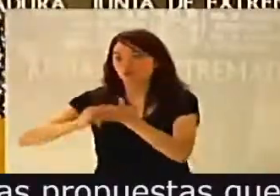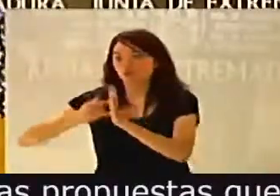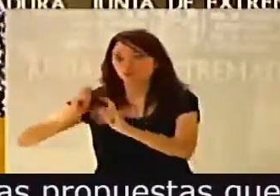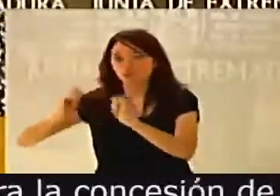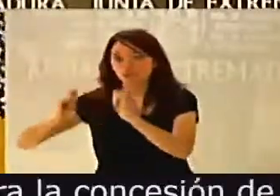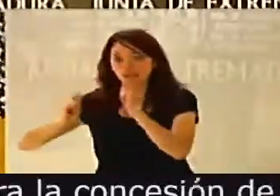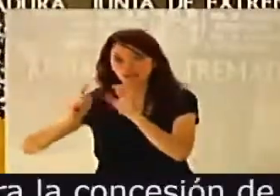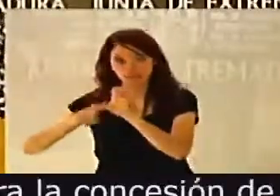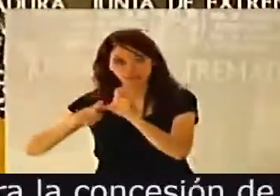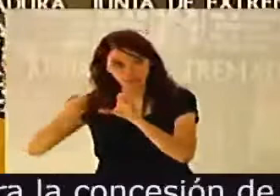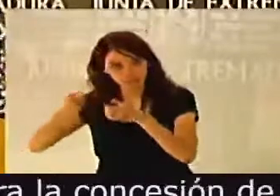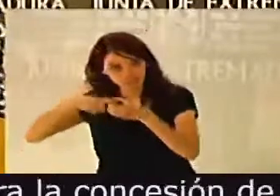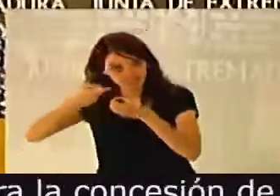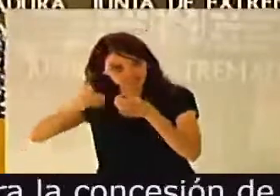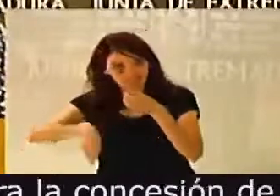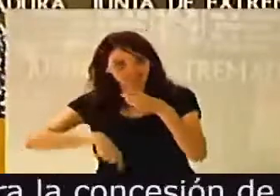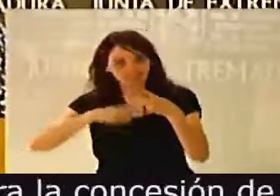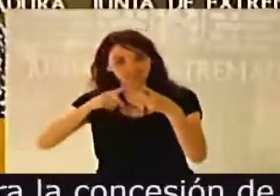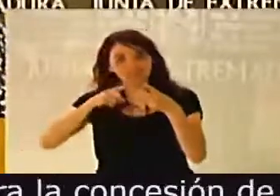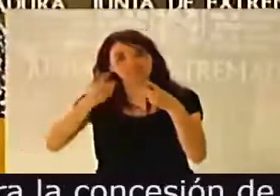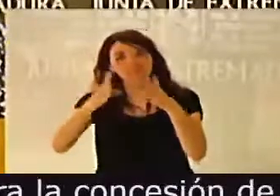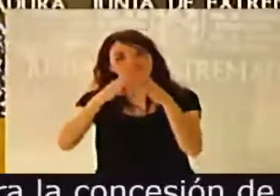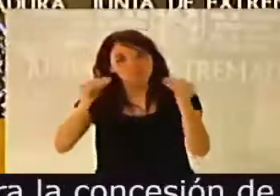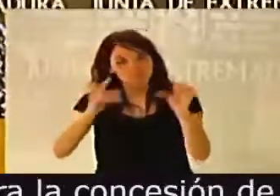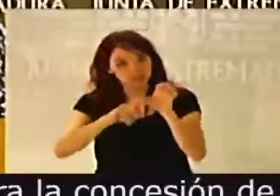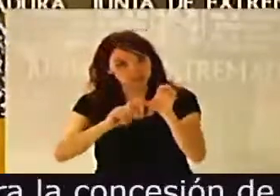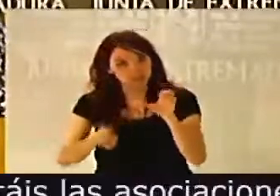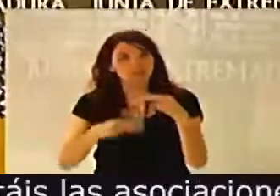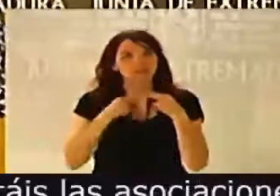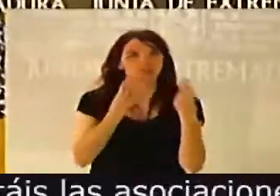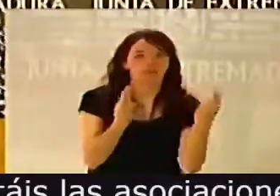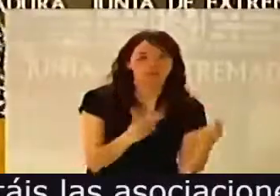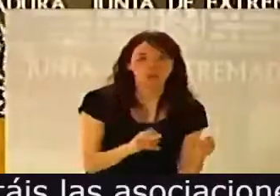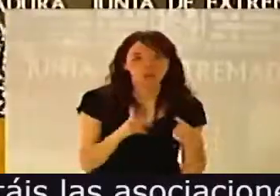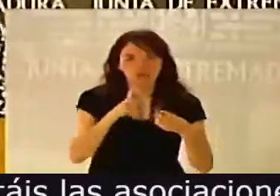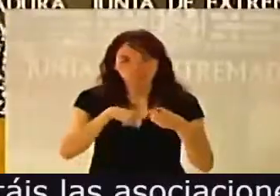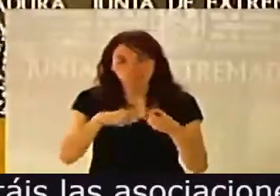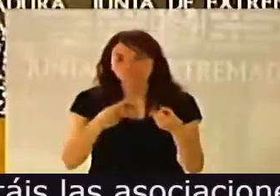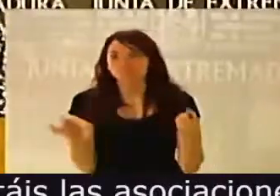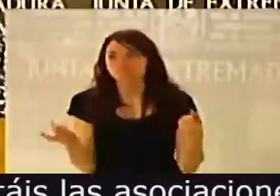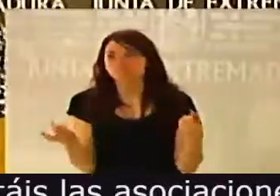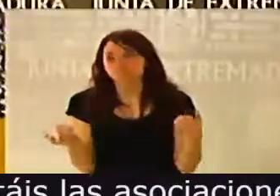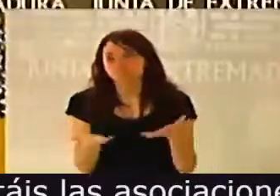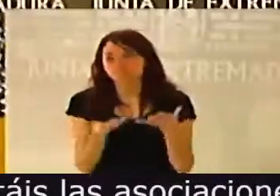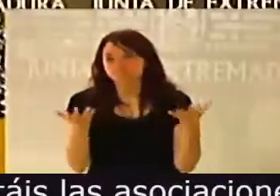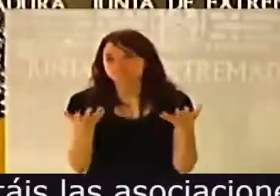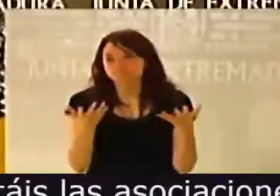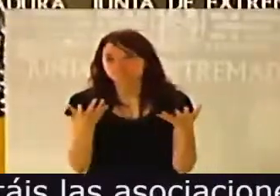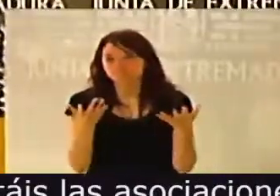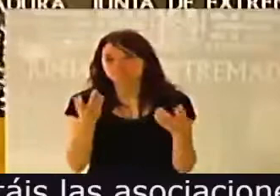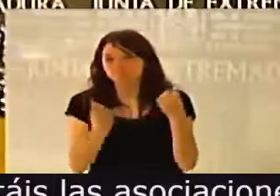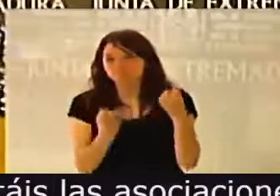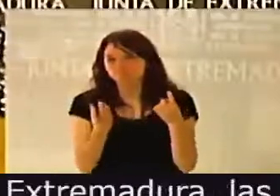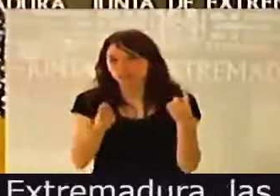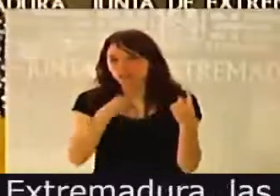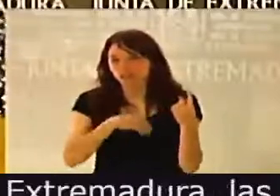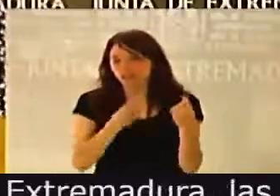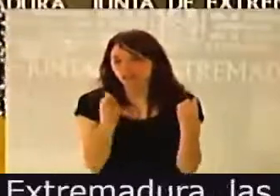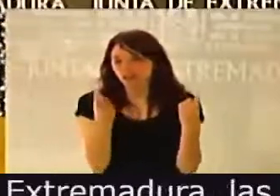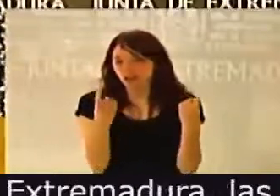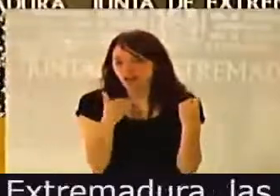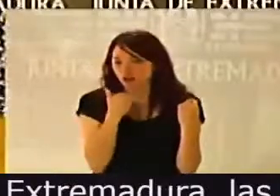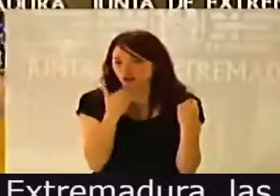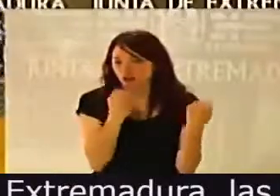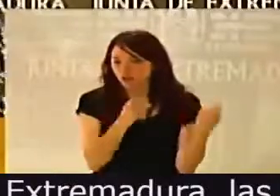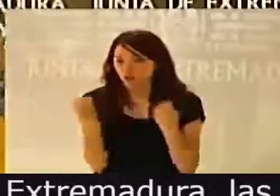Extremadura, está la Universidad de Extremadura, están las diputaciones, y creo que me quedo por ahí alguna otra institución, pero